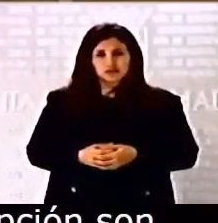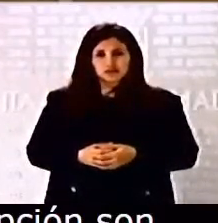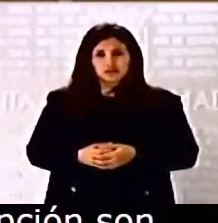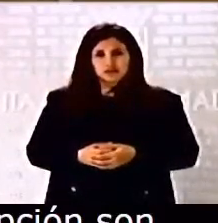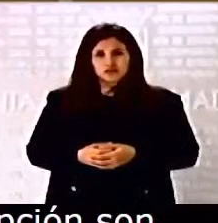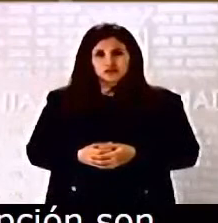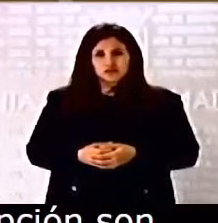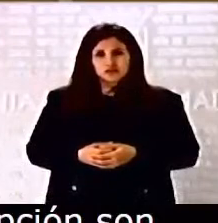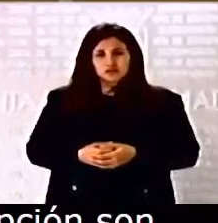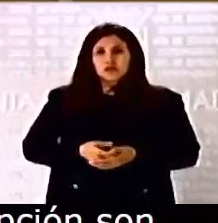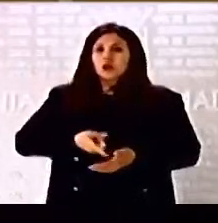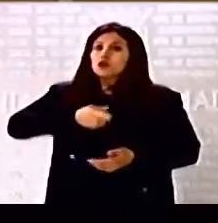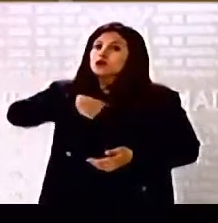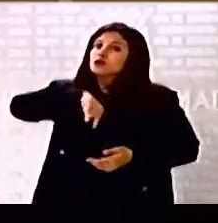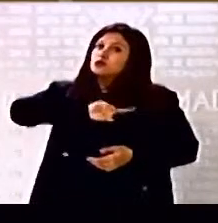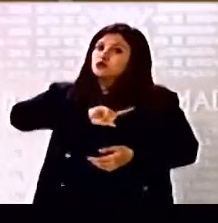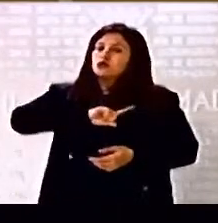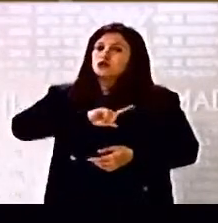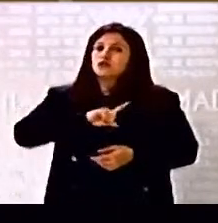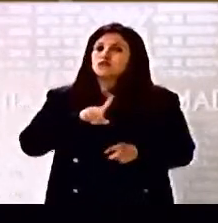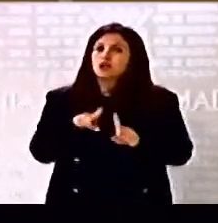Hemos sido muy rigurosos